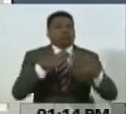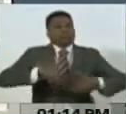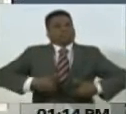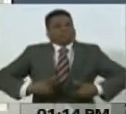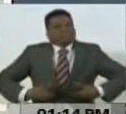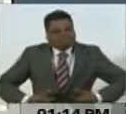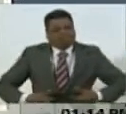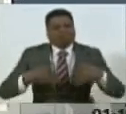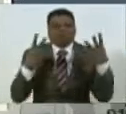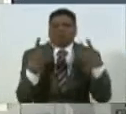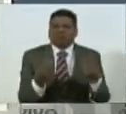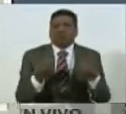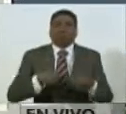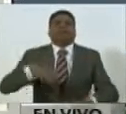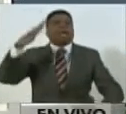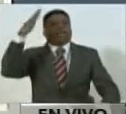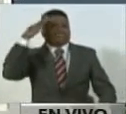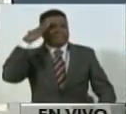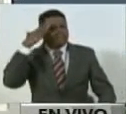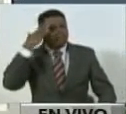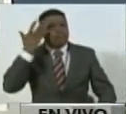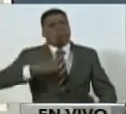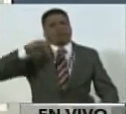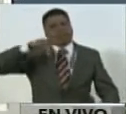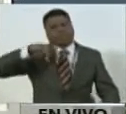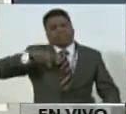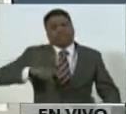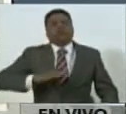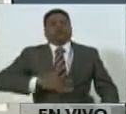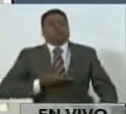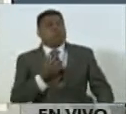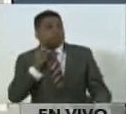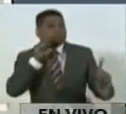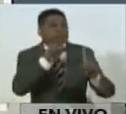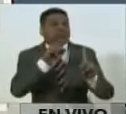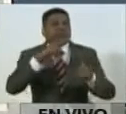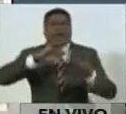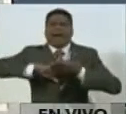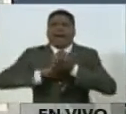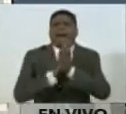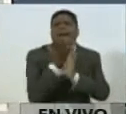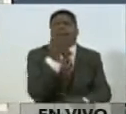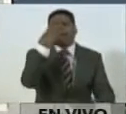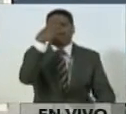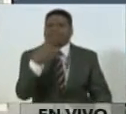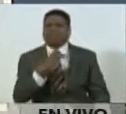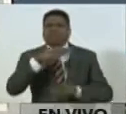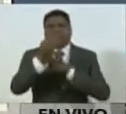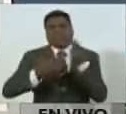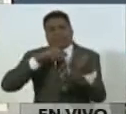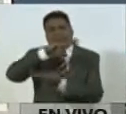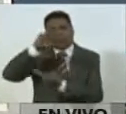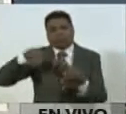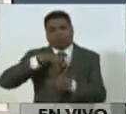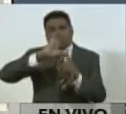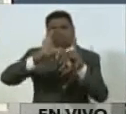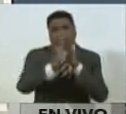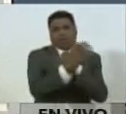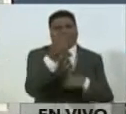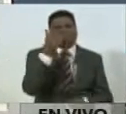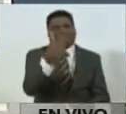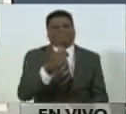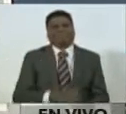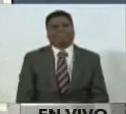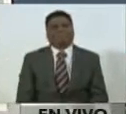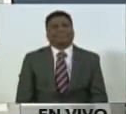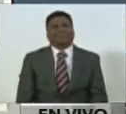mucho, porque supiéramos que era necesario y que era posible erradicar la miseria, pues, hacer una revolución cultural. Bien,